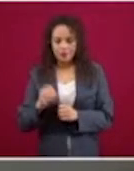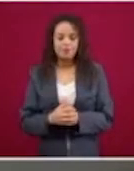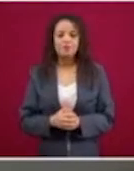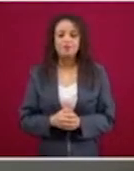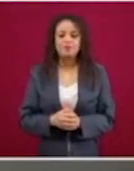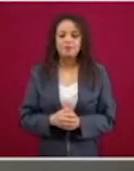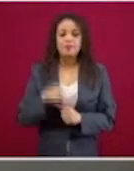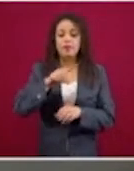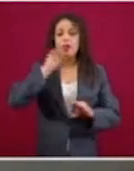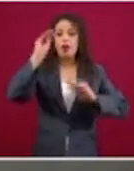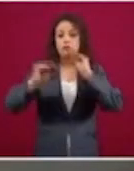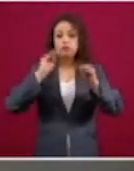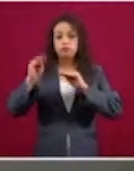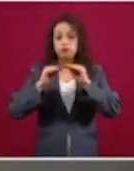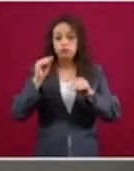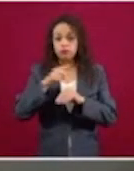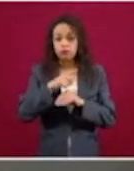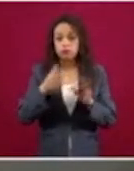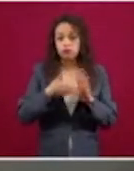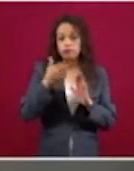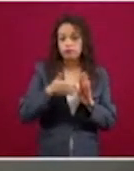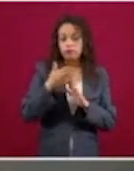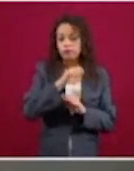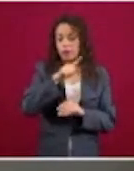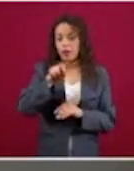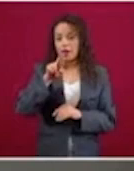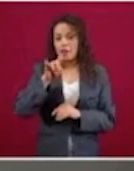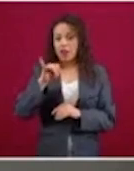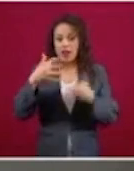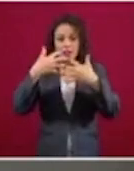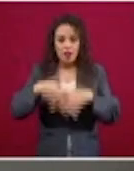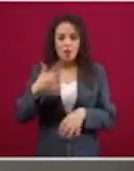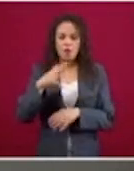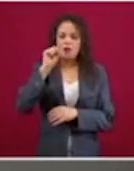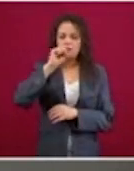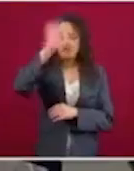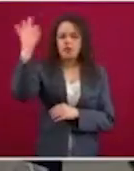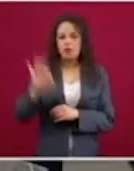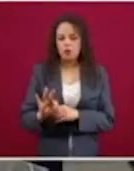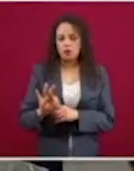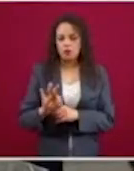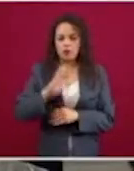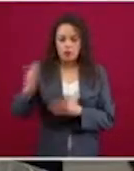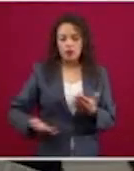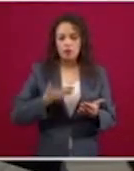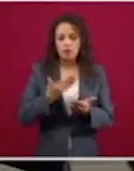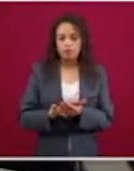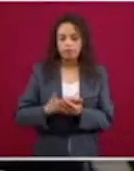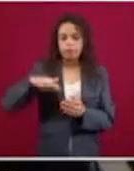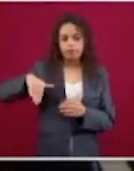La rehabilitación de las refinerías va aproximadamente en un 60% del programa que se le presentó al